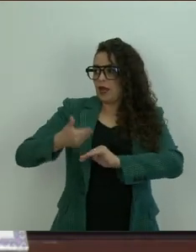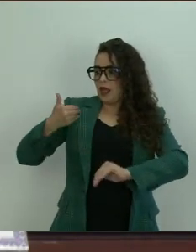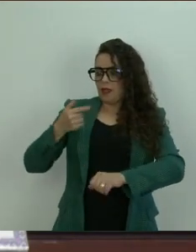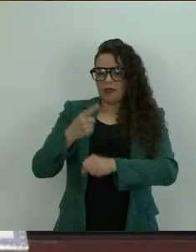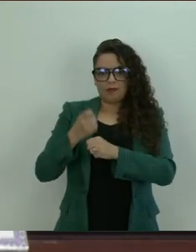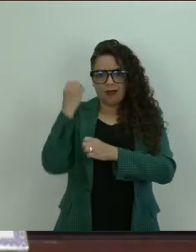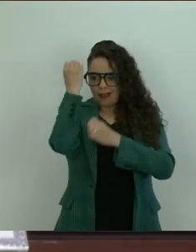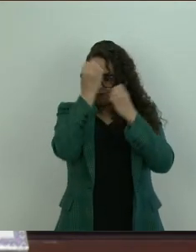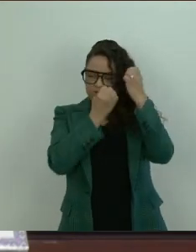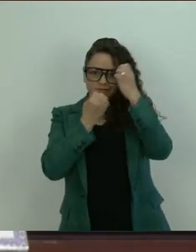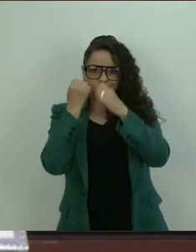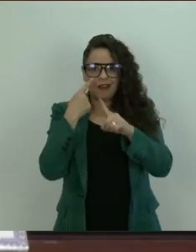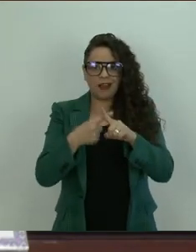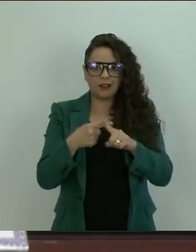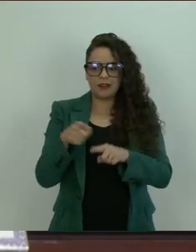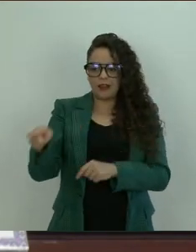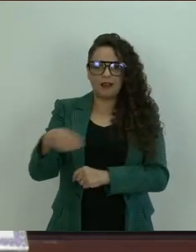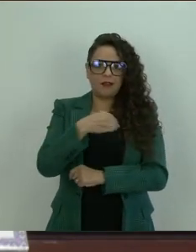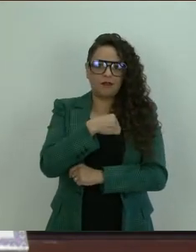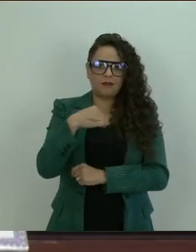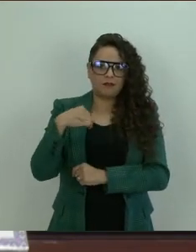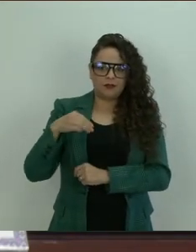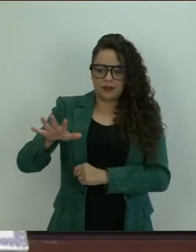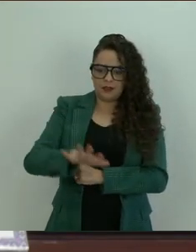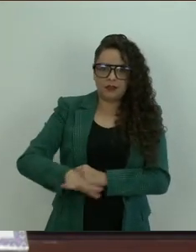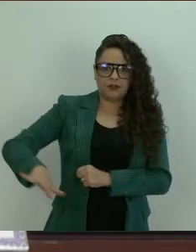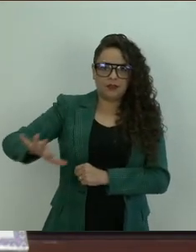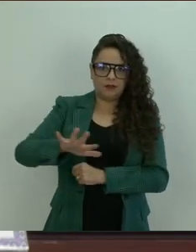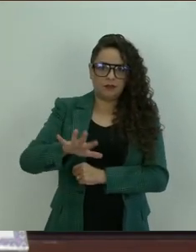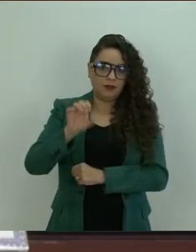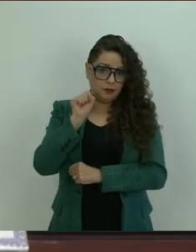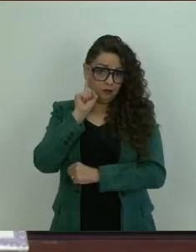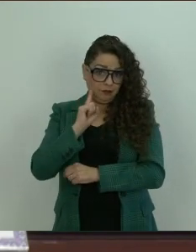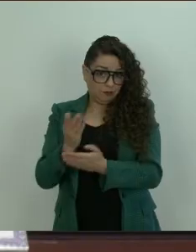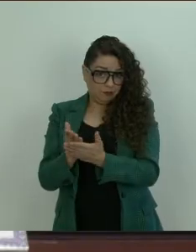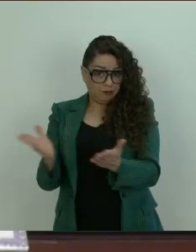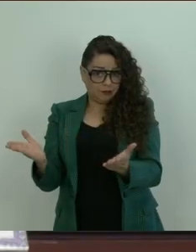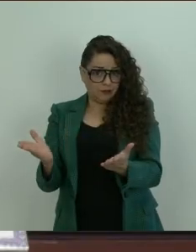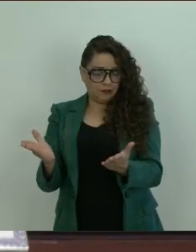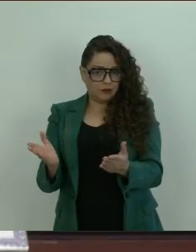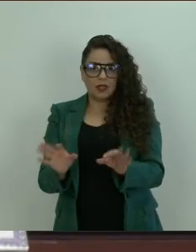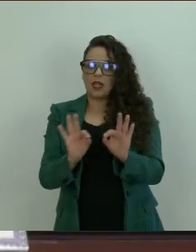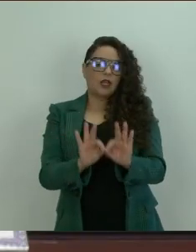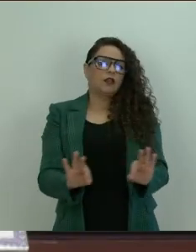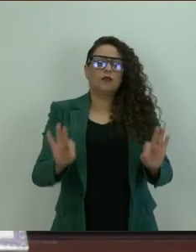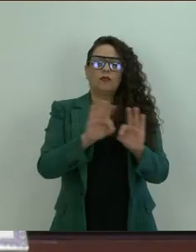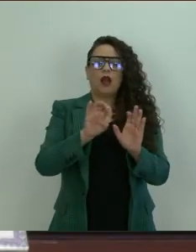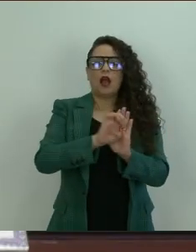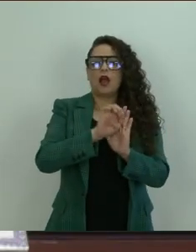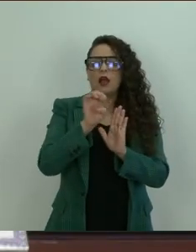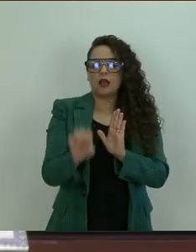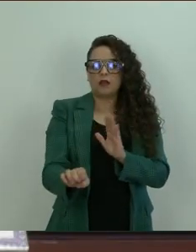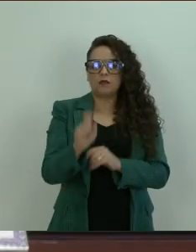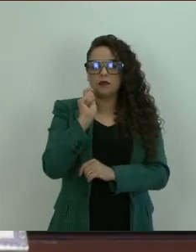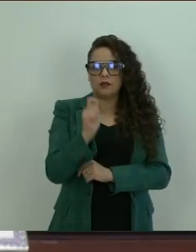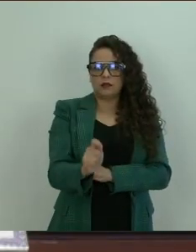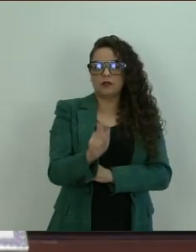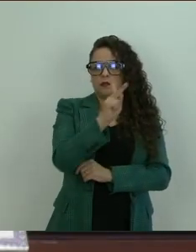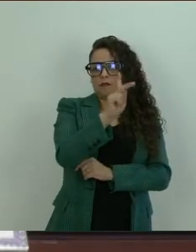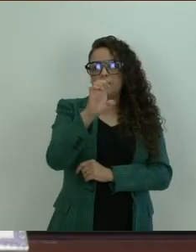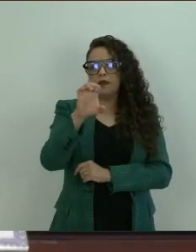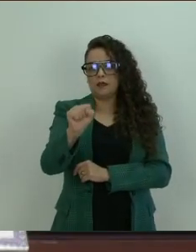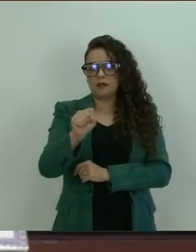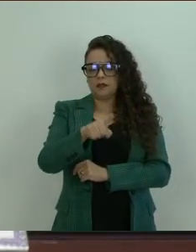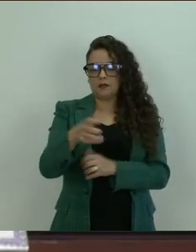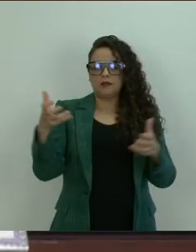las mujeres que lo integran. Además, este tribunal ha tenido casos relevantes como es la resolución de un procedimiento especial